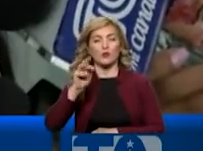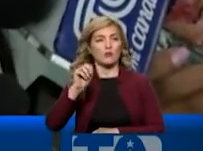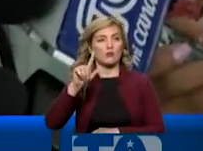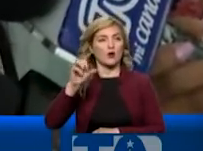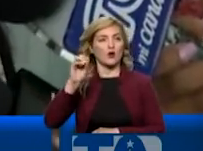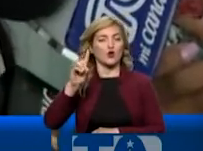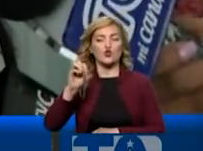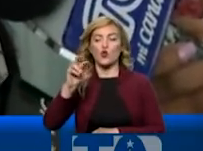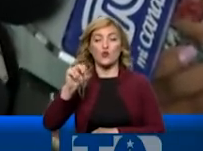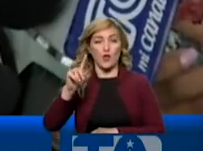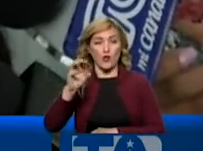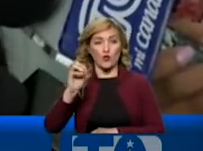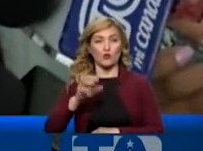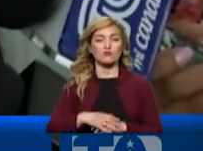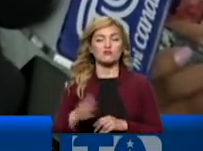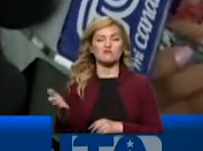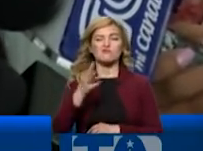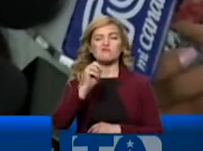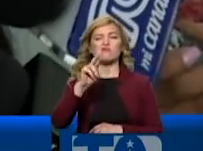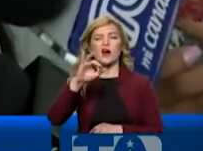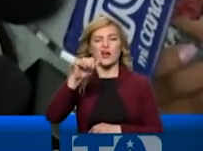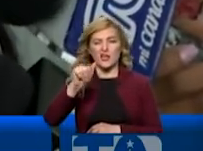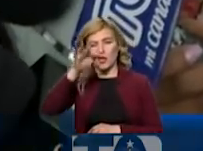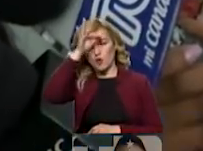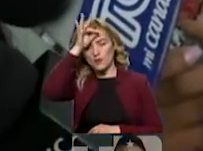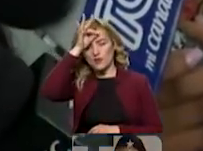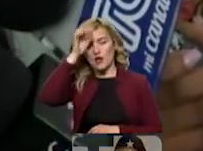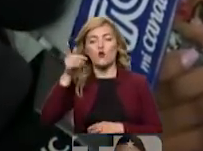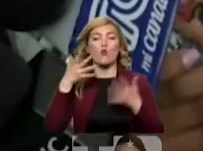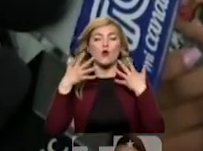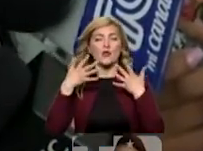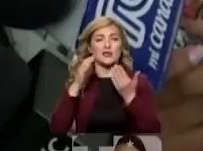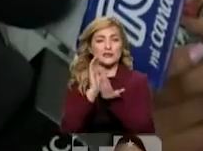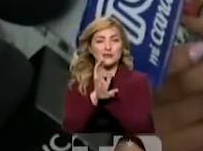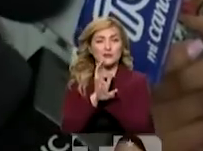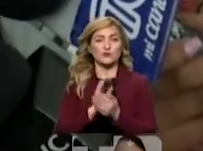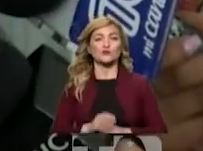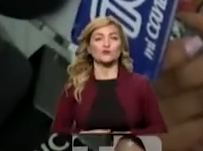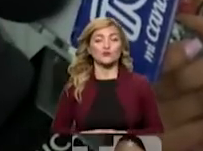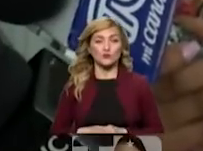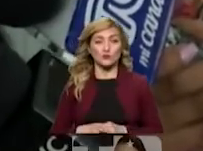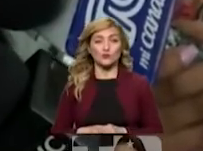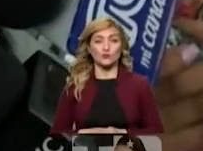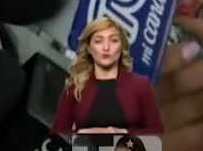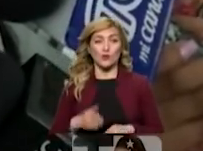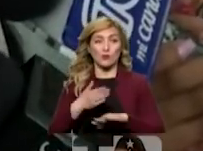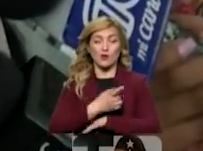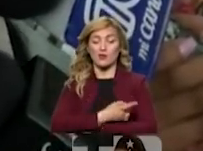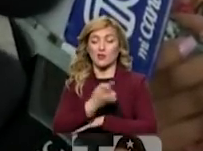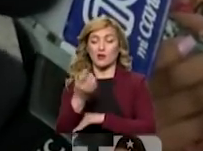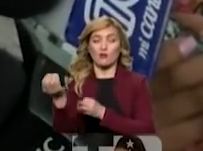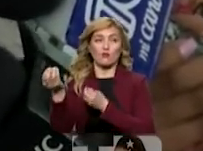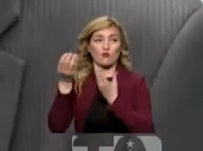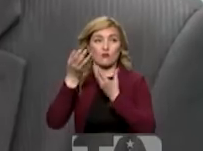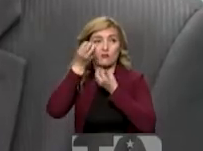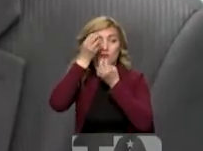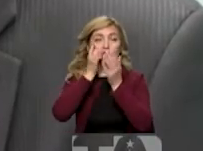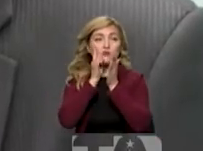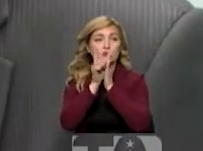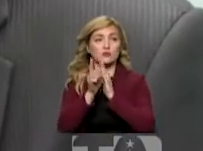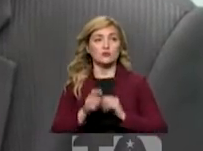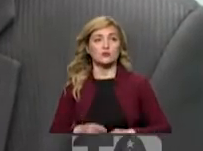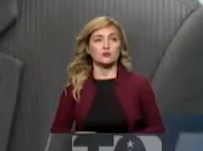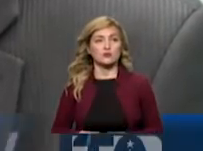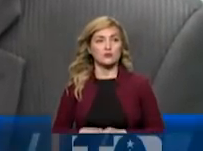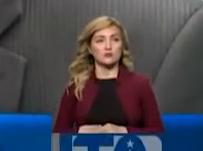Maldonado Carbo, en el Carlos Andrade Marín y en el Hospital de los Ceibos de la red del IES. Esperamos también en los próximos días poder hacer pública esta denuncia. Parecería